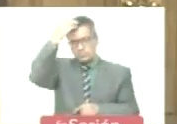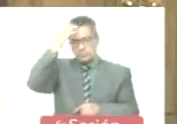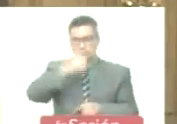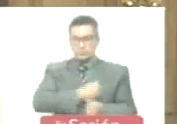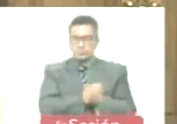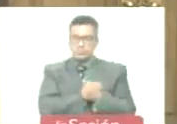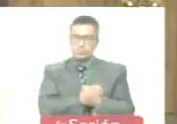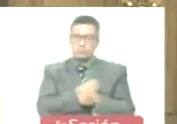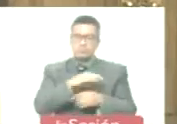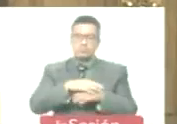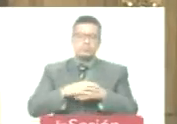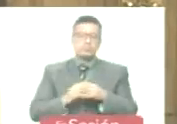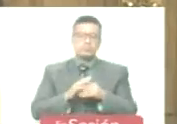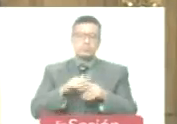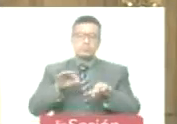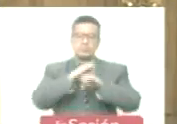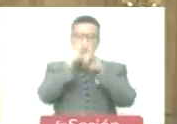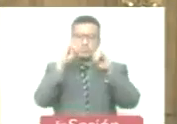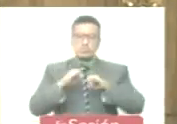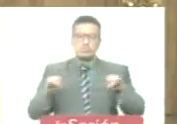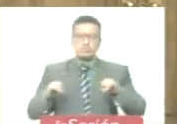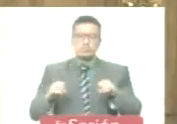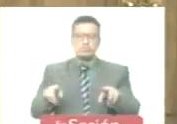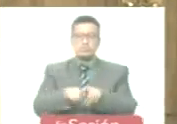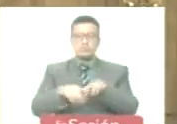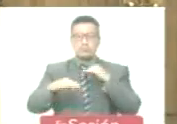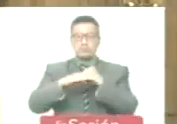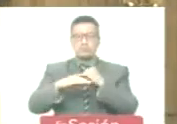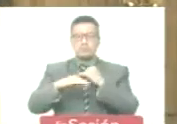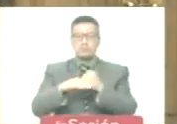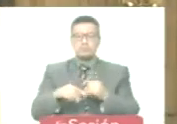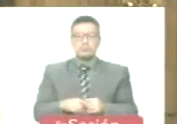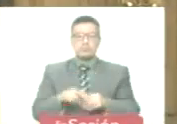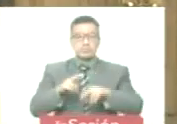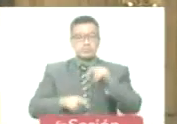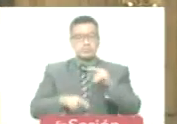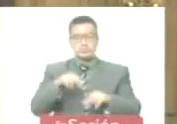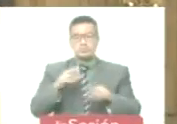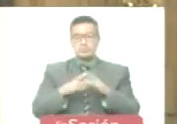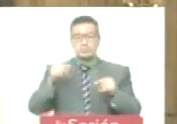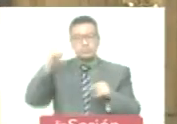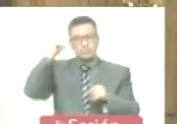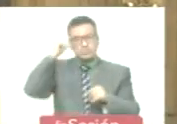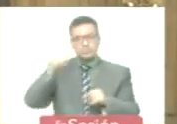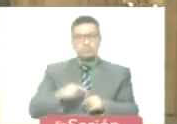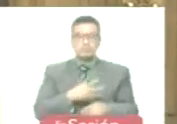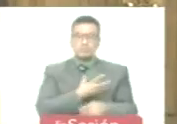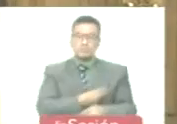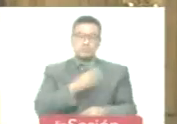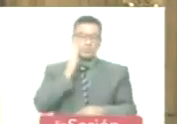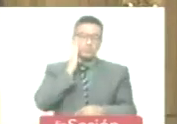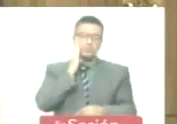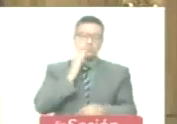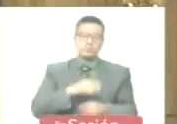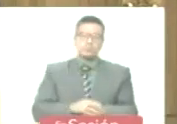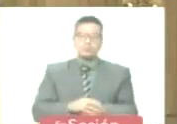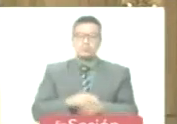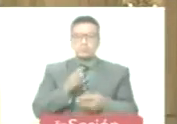ternura, la felicidad y la igualdad. Construida todos los días, la lactancia materna,